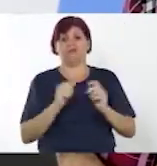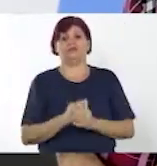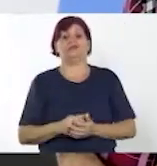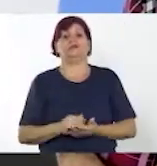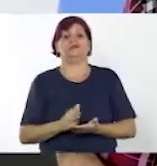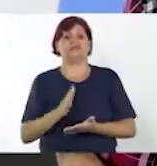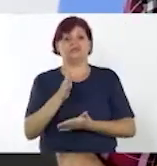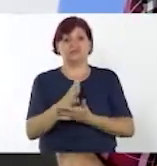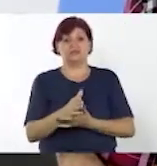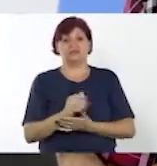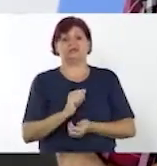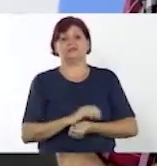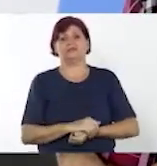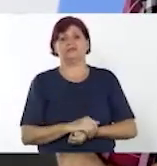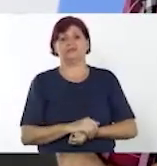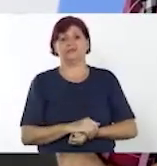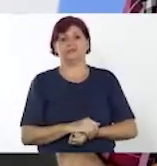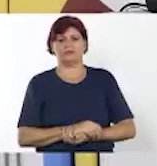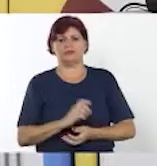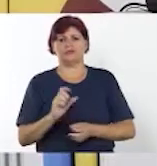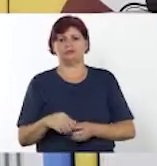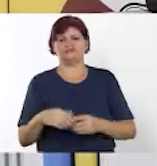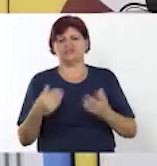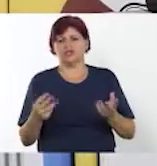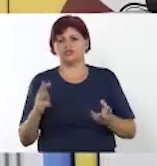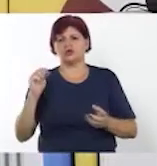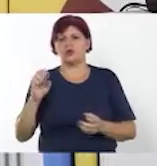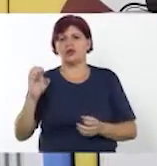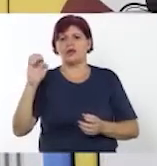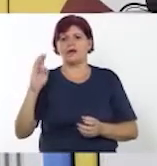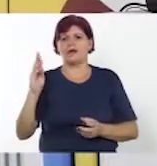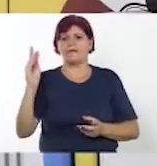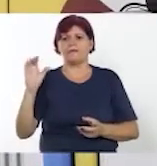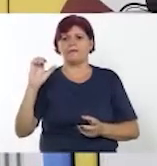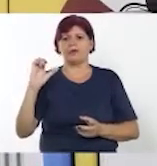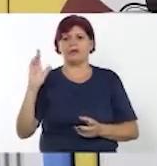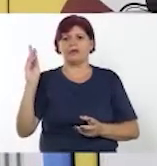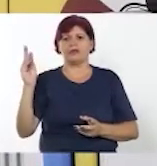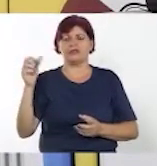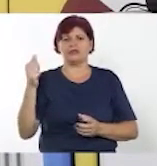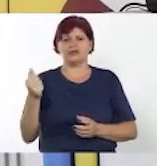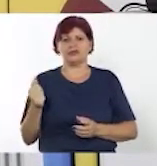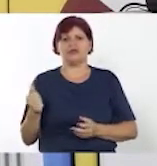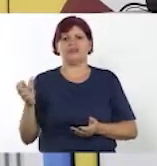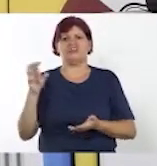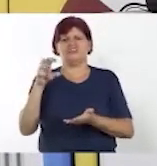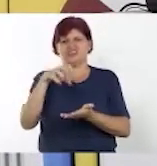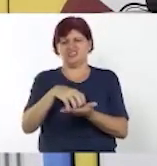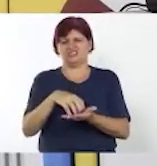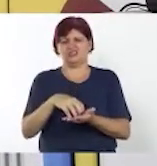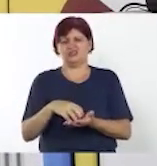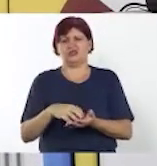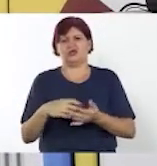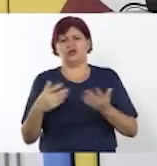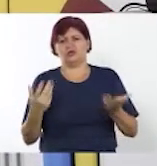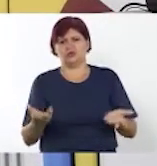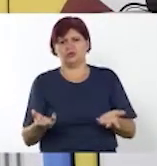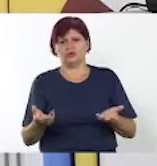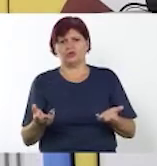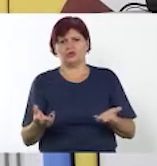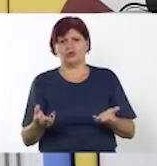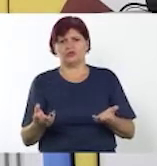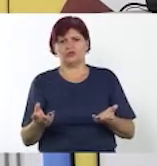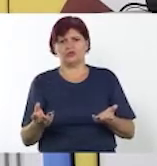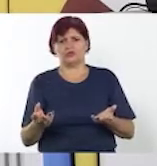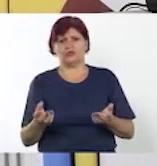tendencia central. Ahora, ¿qué son las medidas de tendencia central? Las medidas de tendencia central son estadígrafos de